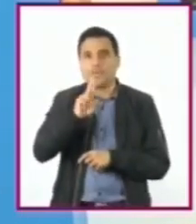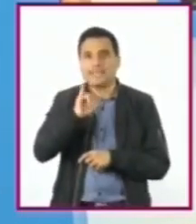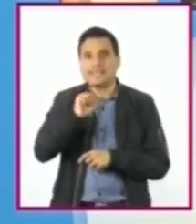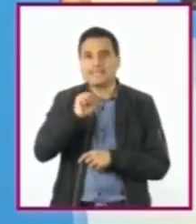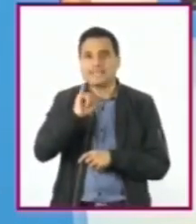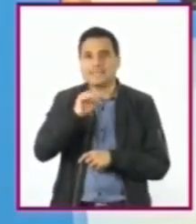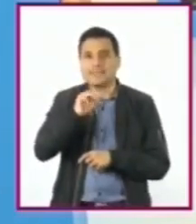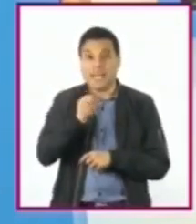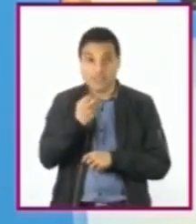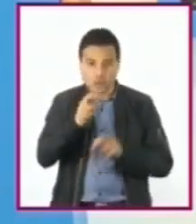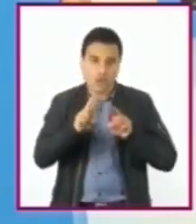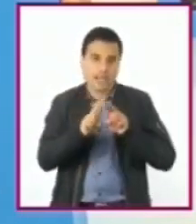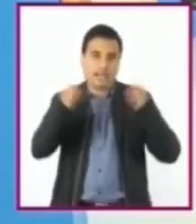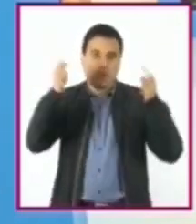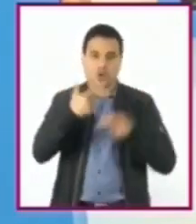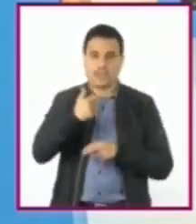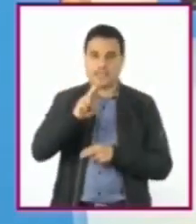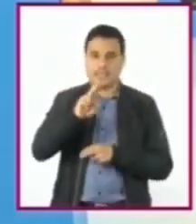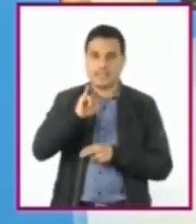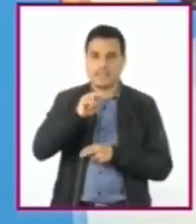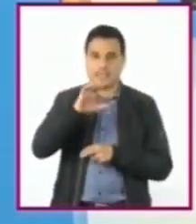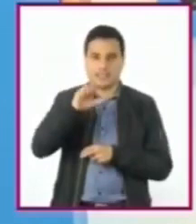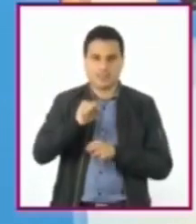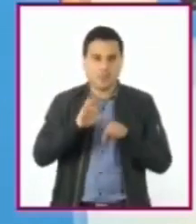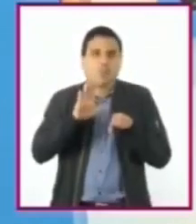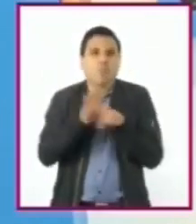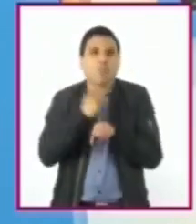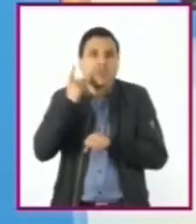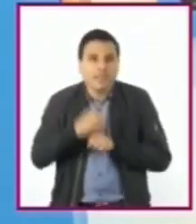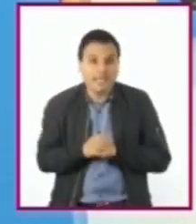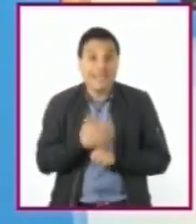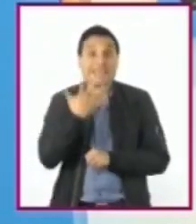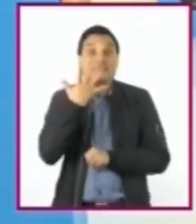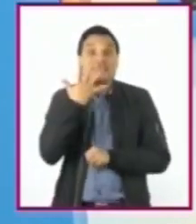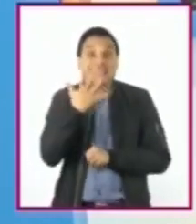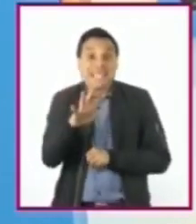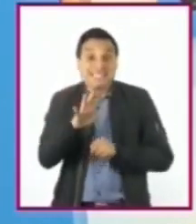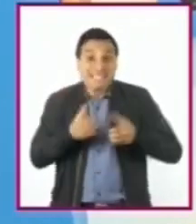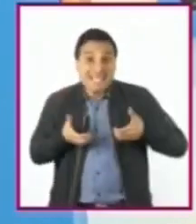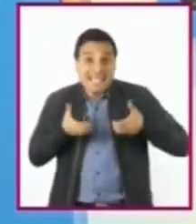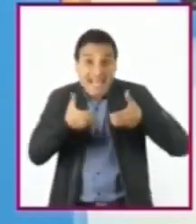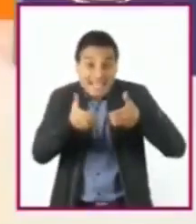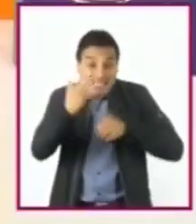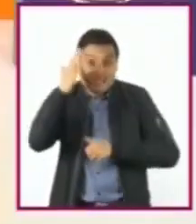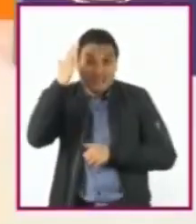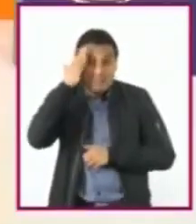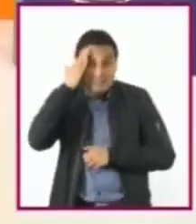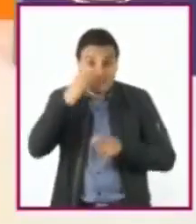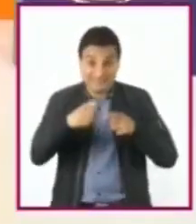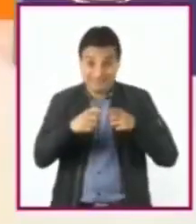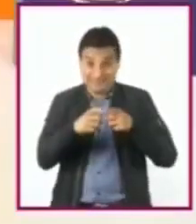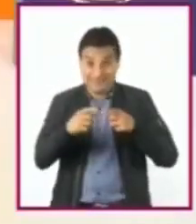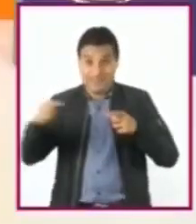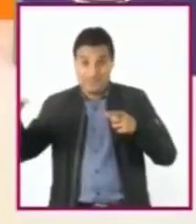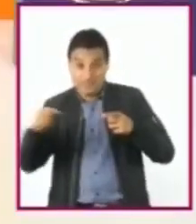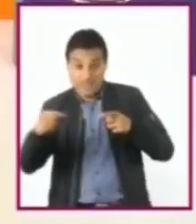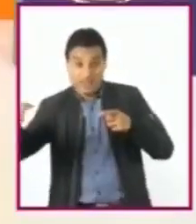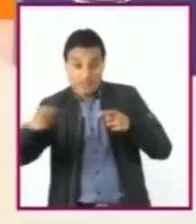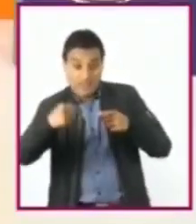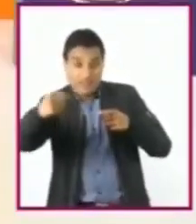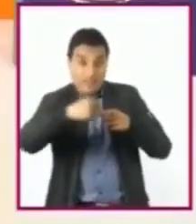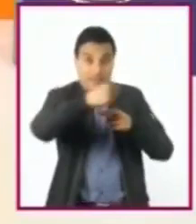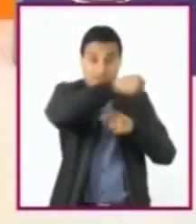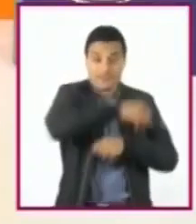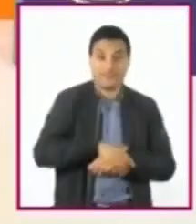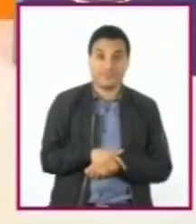récords Guinness, debido a que en ella desembocan 10 avenidas principales. Tal vez